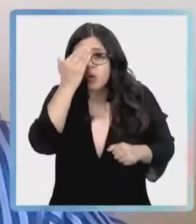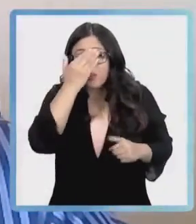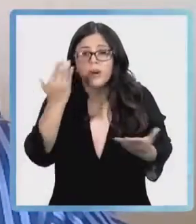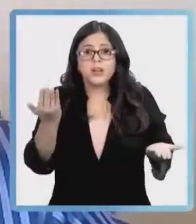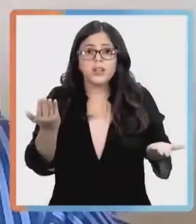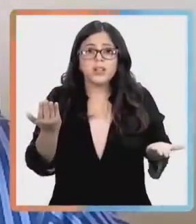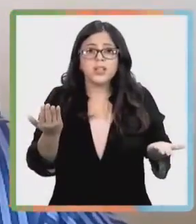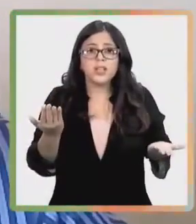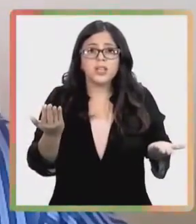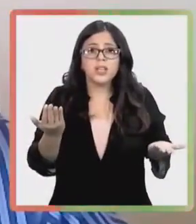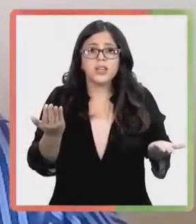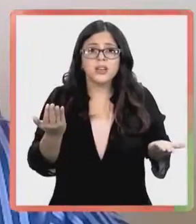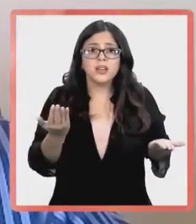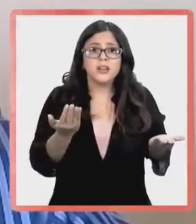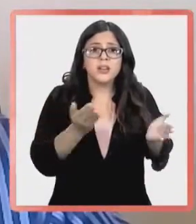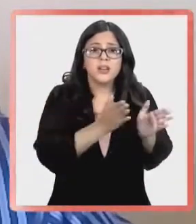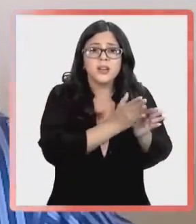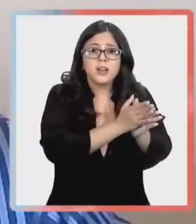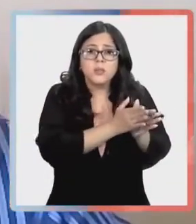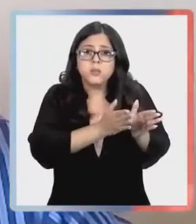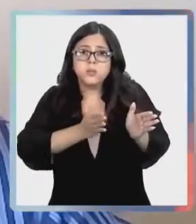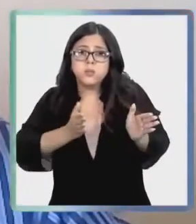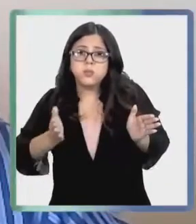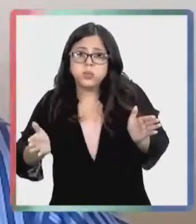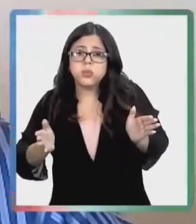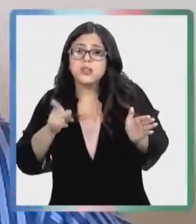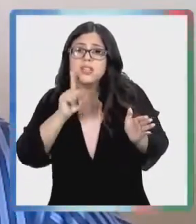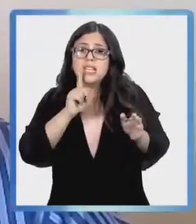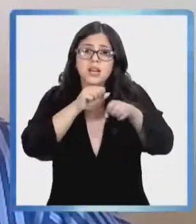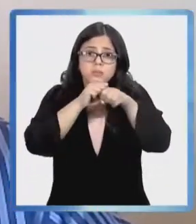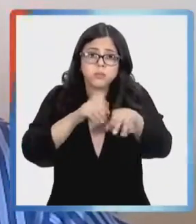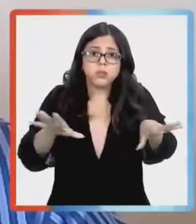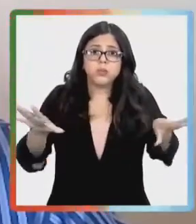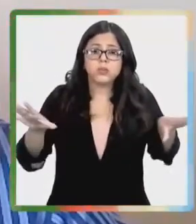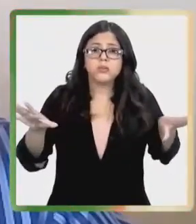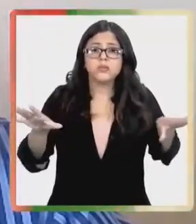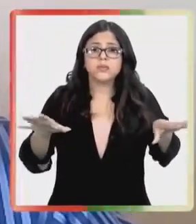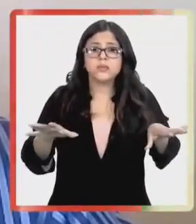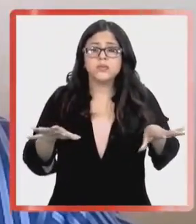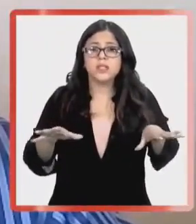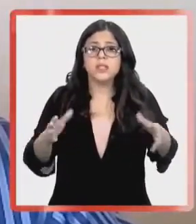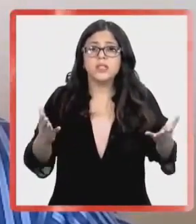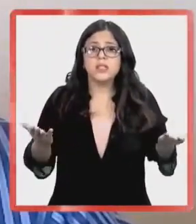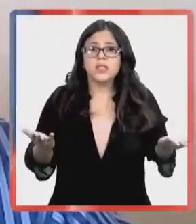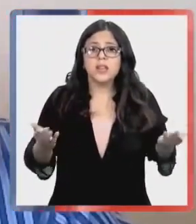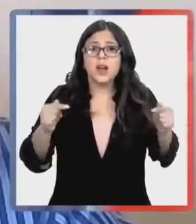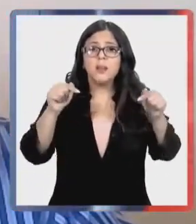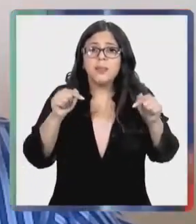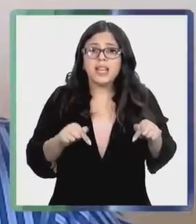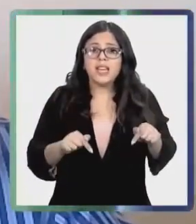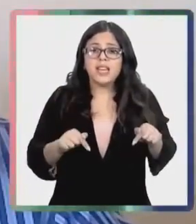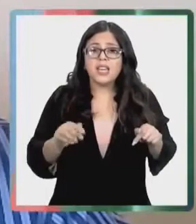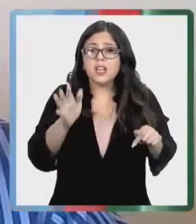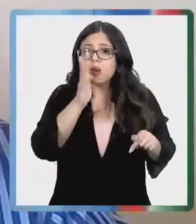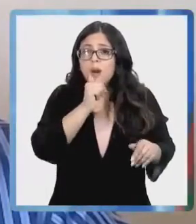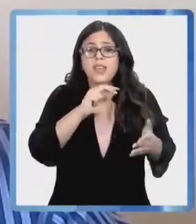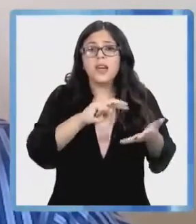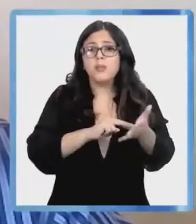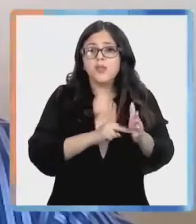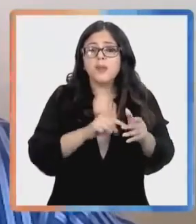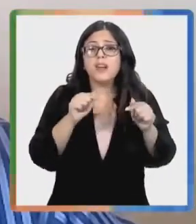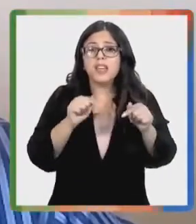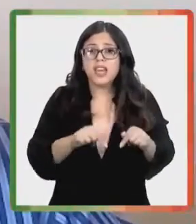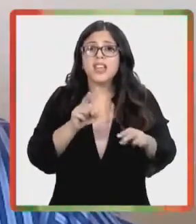eso fue larga la última fase, de que hubiese cobertura que se cumpliera, para que aquí no haya letra muerta, para que aquí de